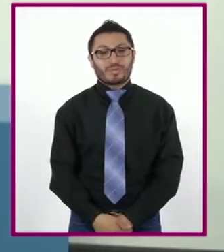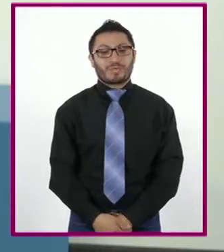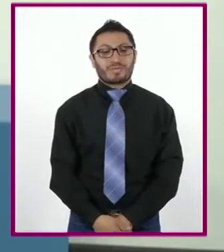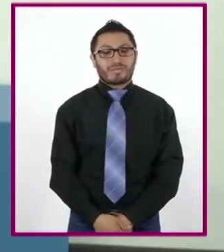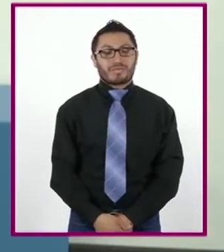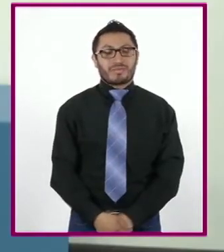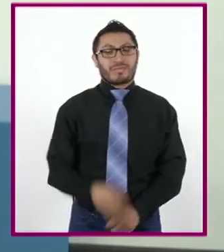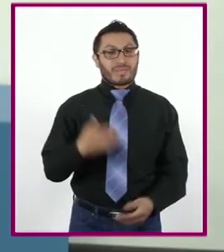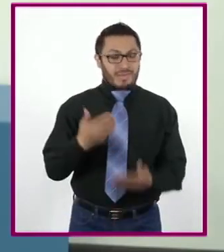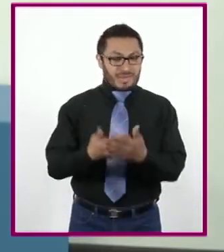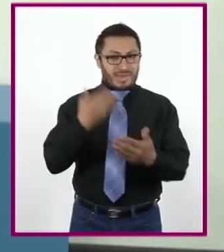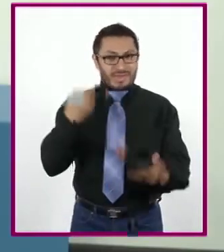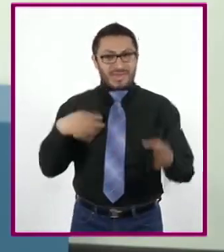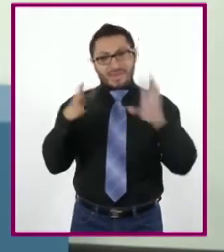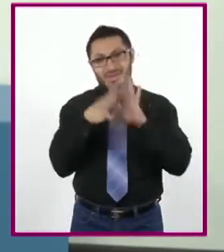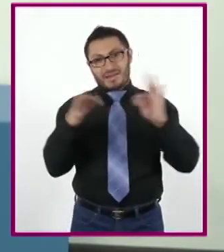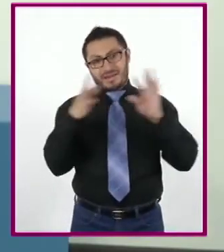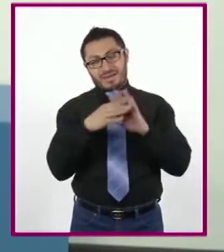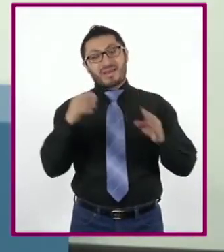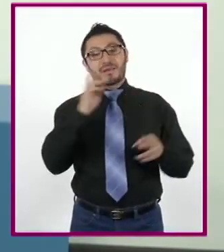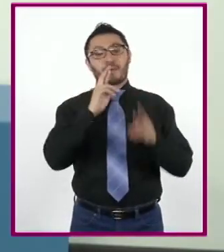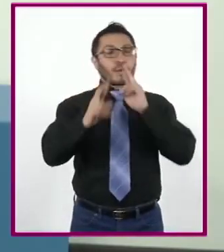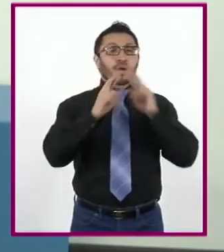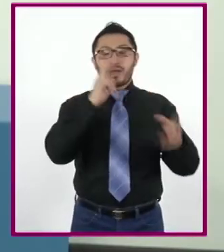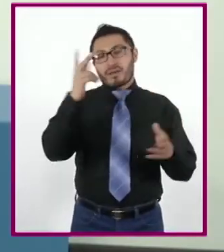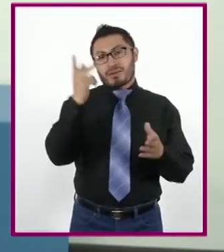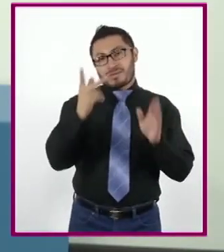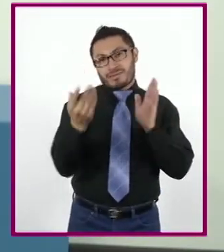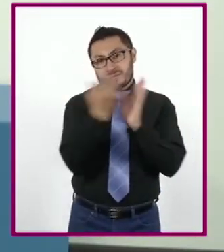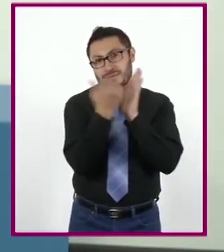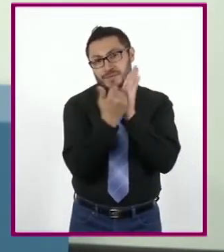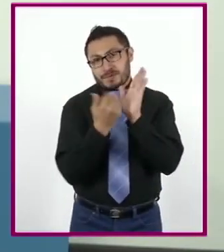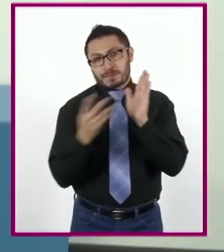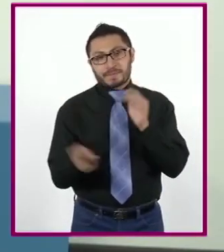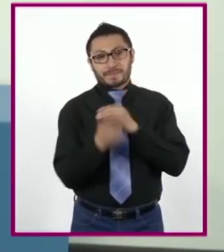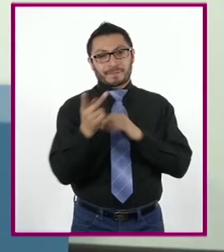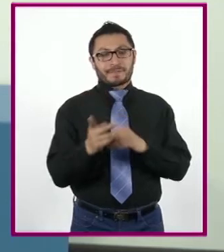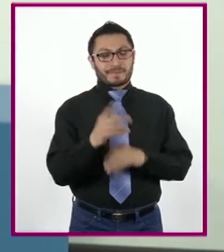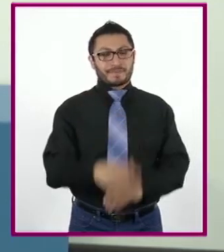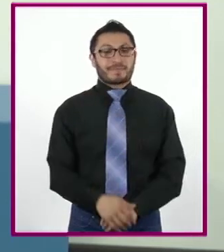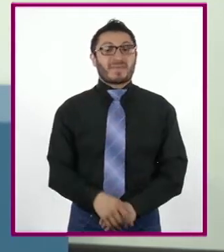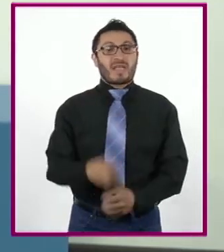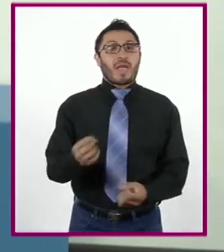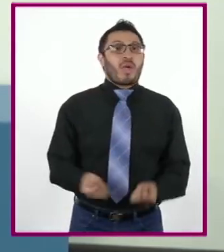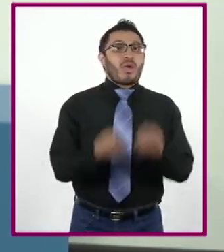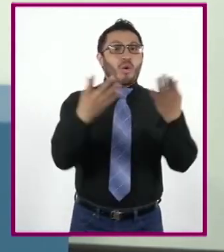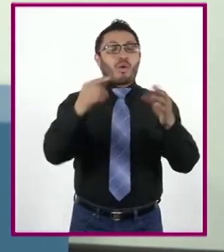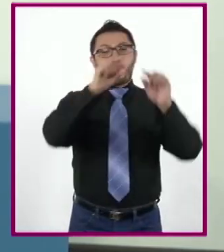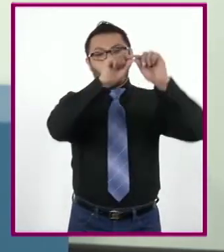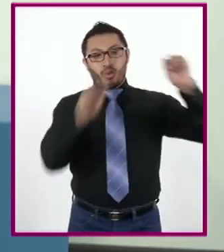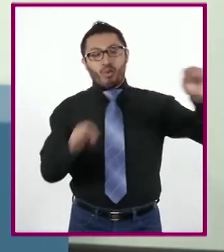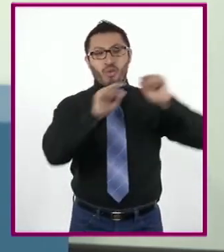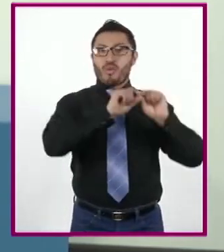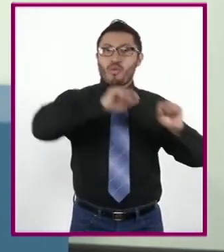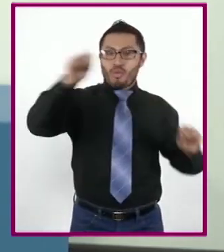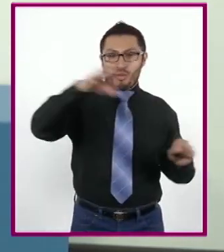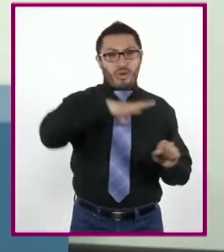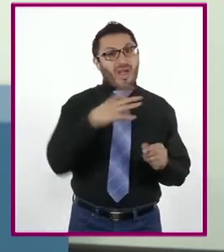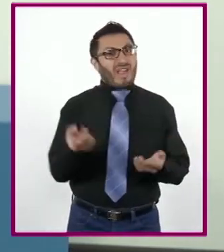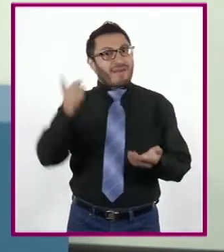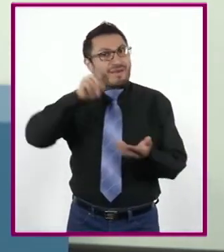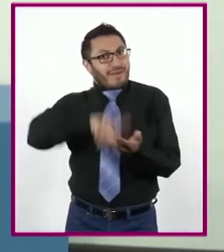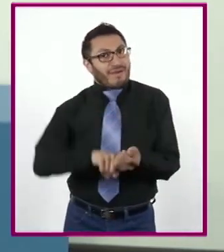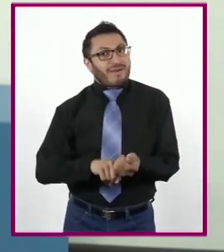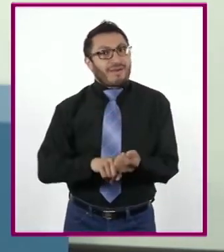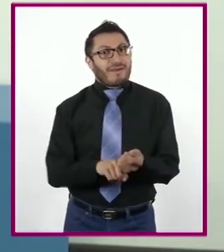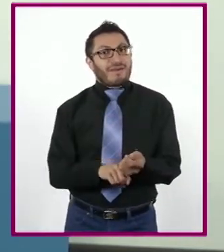Con lo antes mencionado, contestemos las siguientes preguntas. ¿Cuántas diagonales pueden